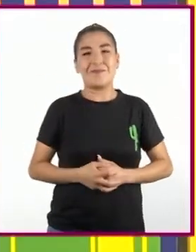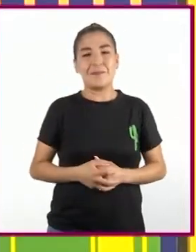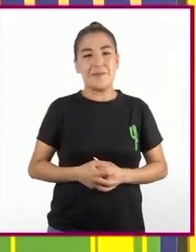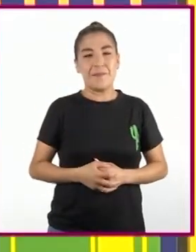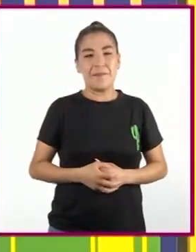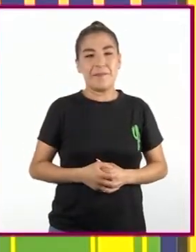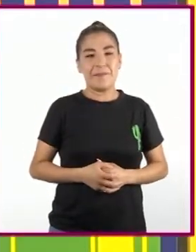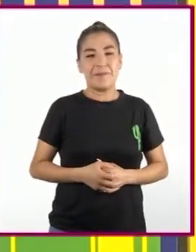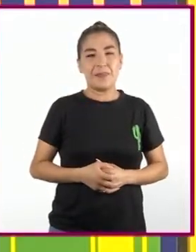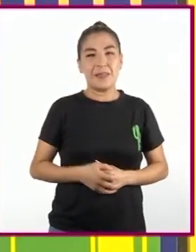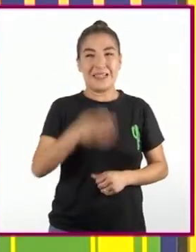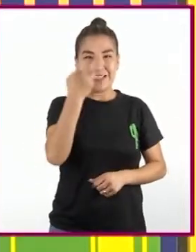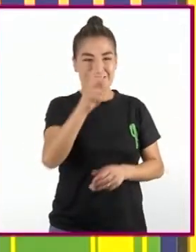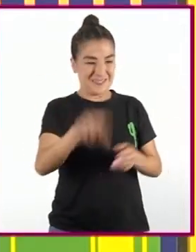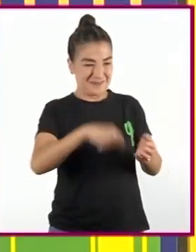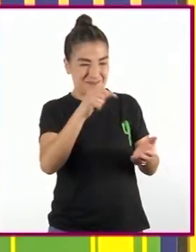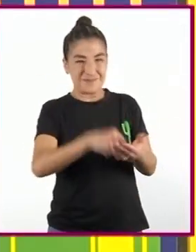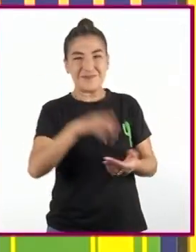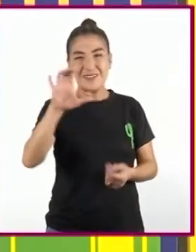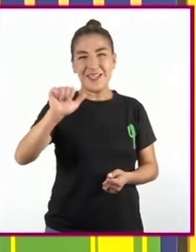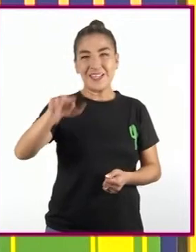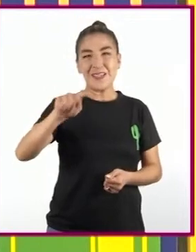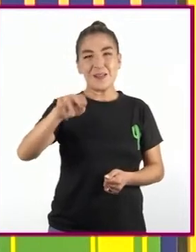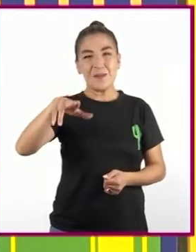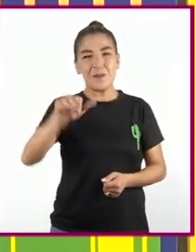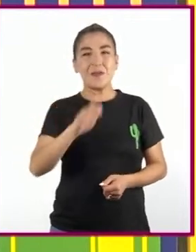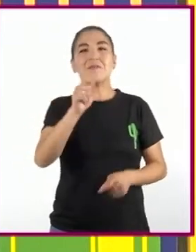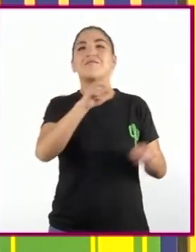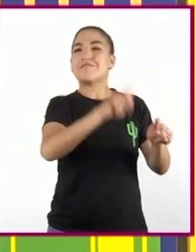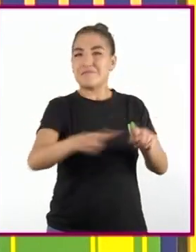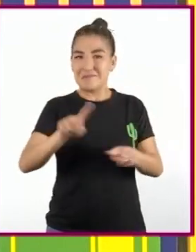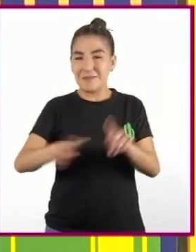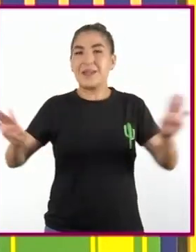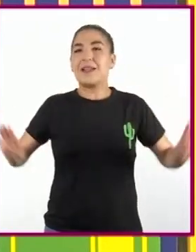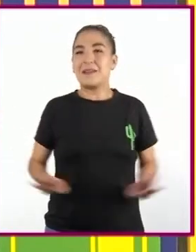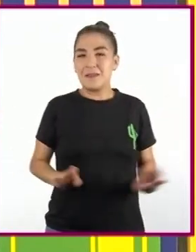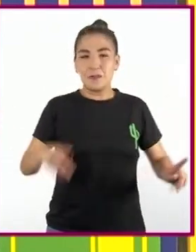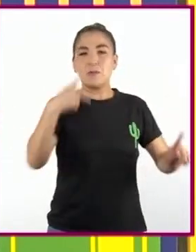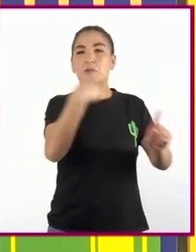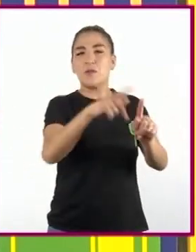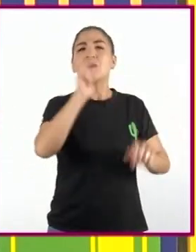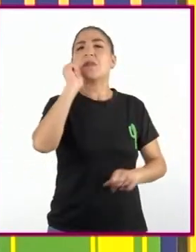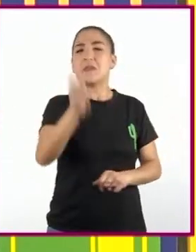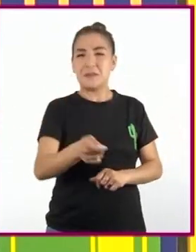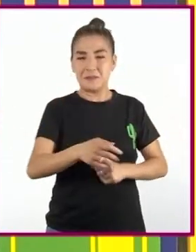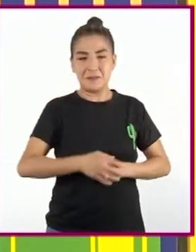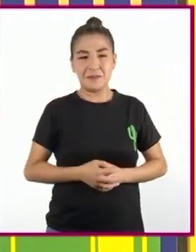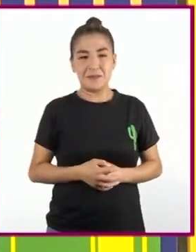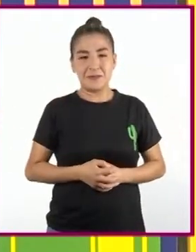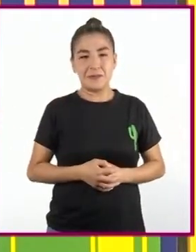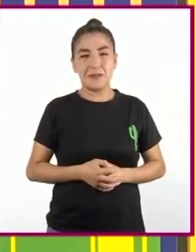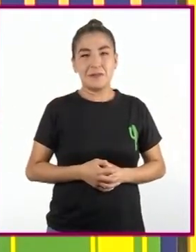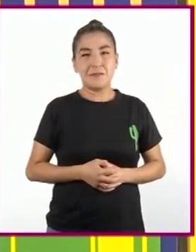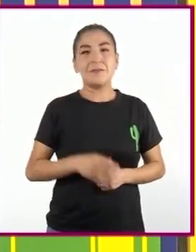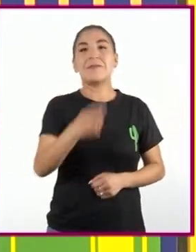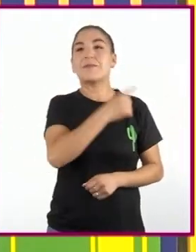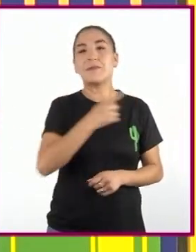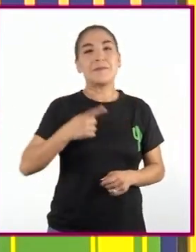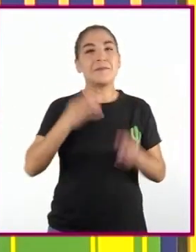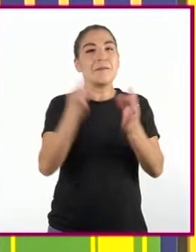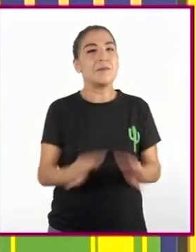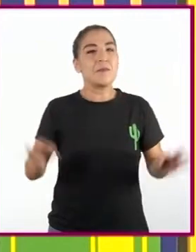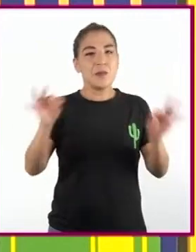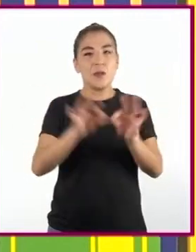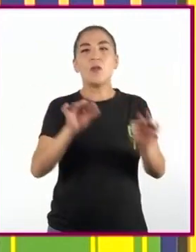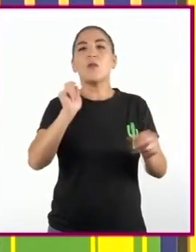Sin duda, Cantona cuenta con varias características que le son propias y entre ellas no podemos olvidar la importancia